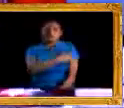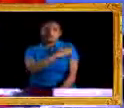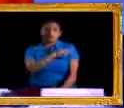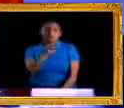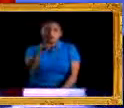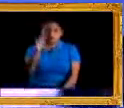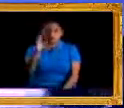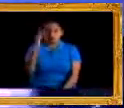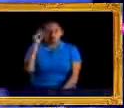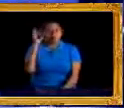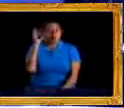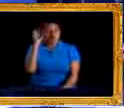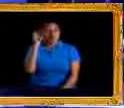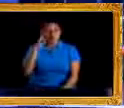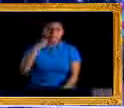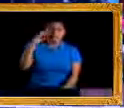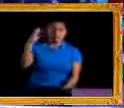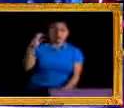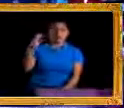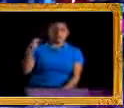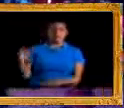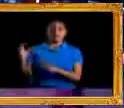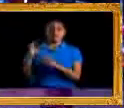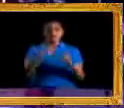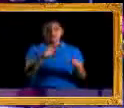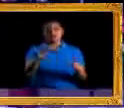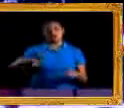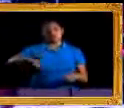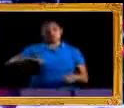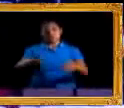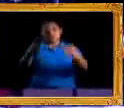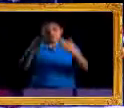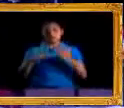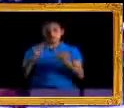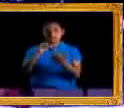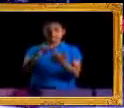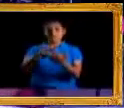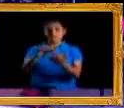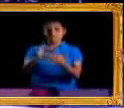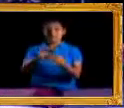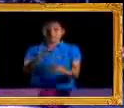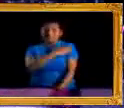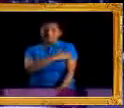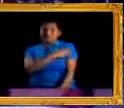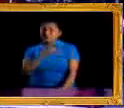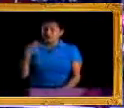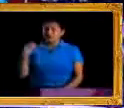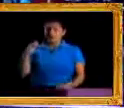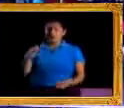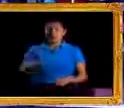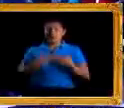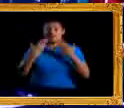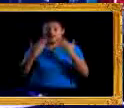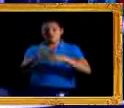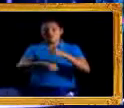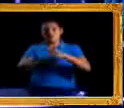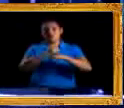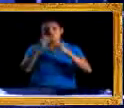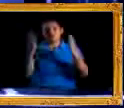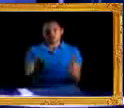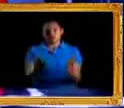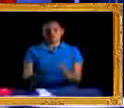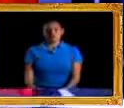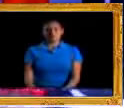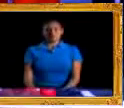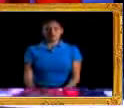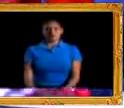apostólica, que nos dieron la semilla de la misericordia para plantarla, para cultivarla y para poder dar